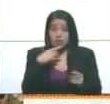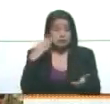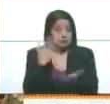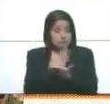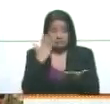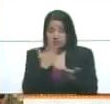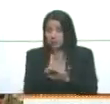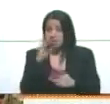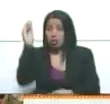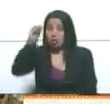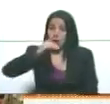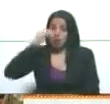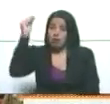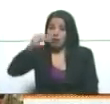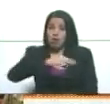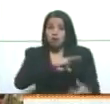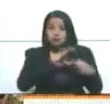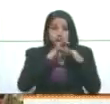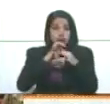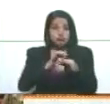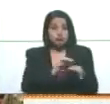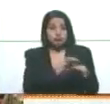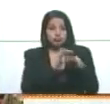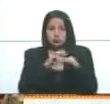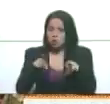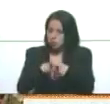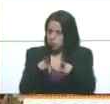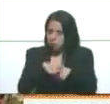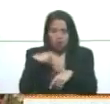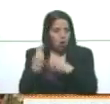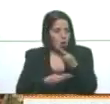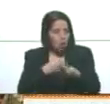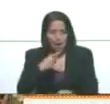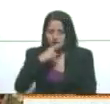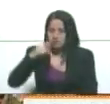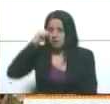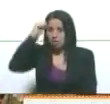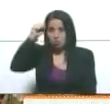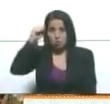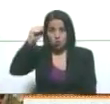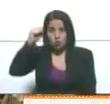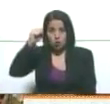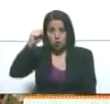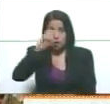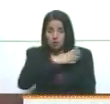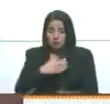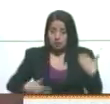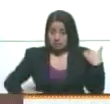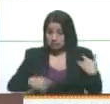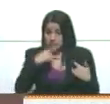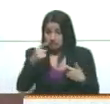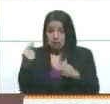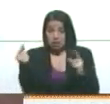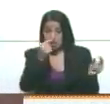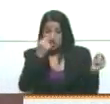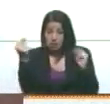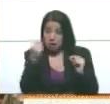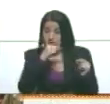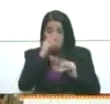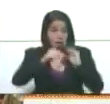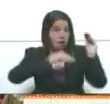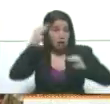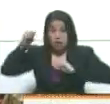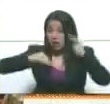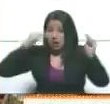la unidad, igual lo hace nuestro hermano Nicolás Maduro. Ha llamado al diálogo de todas las maneras habidas y por